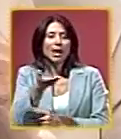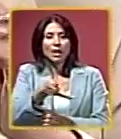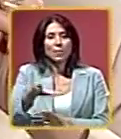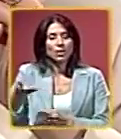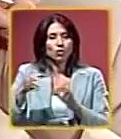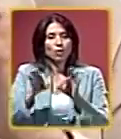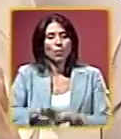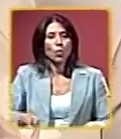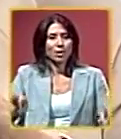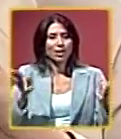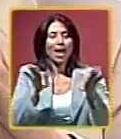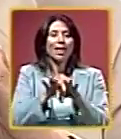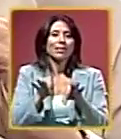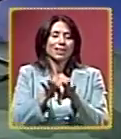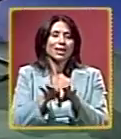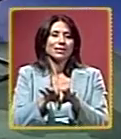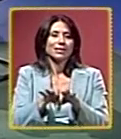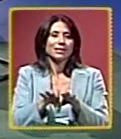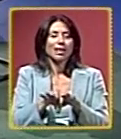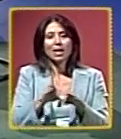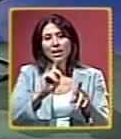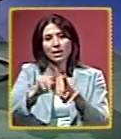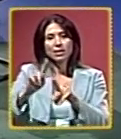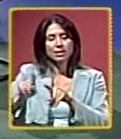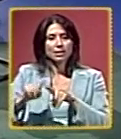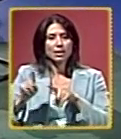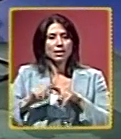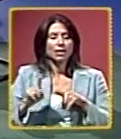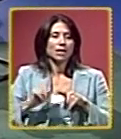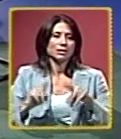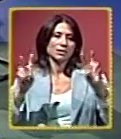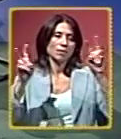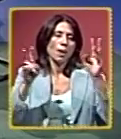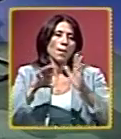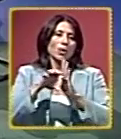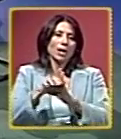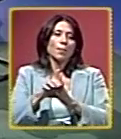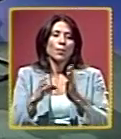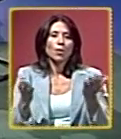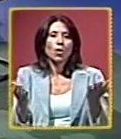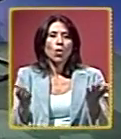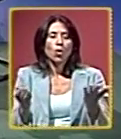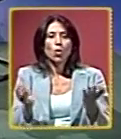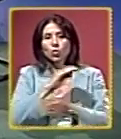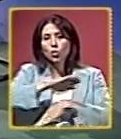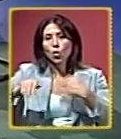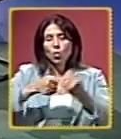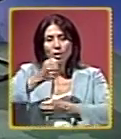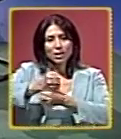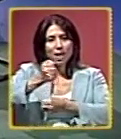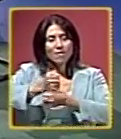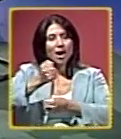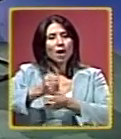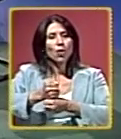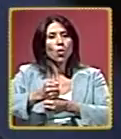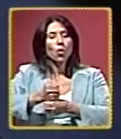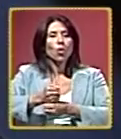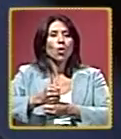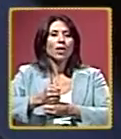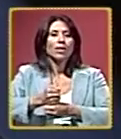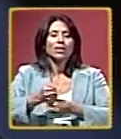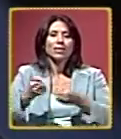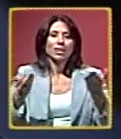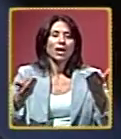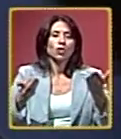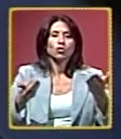son importantes y dinamizadores en distintos aspectos, como por ejemplo todo el trabajo de los flujos, de los